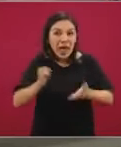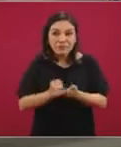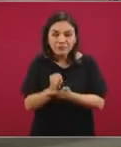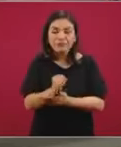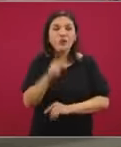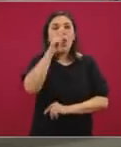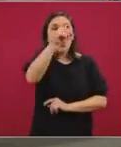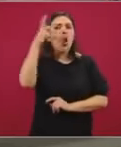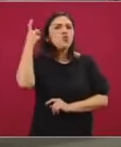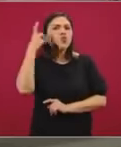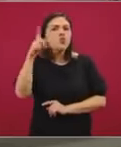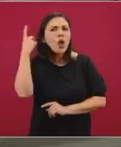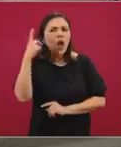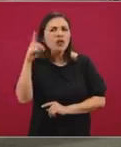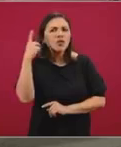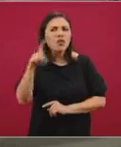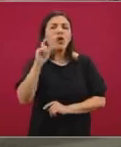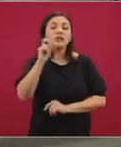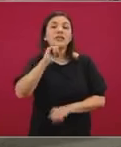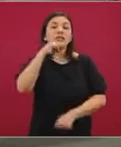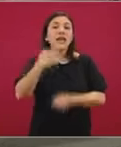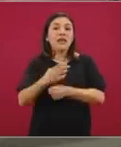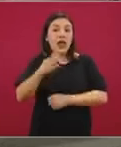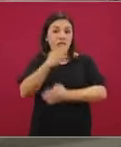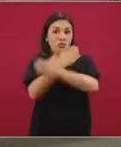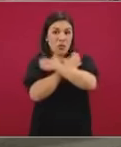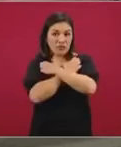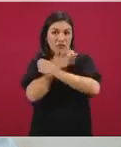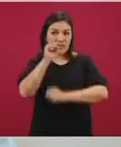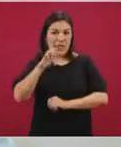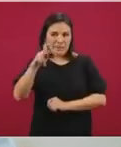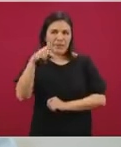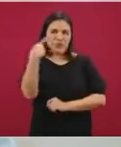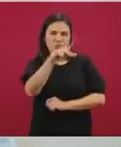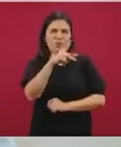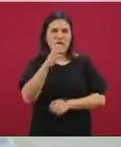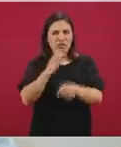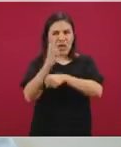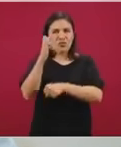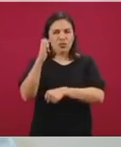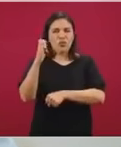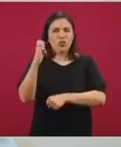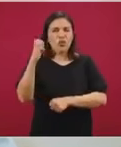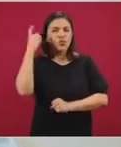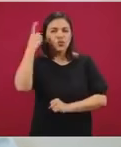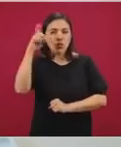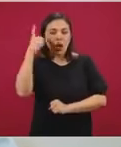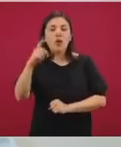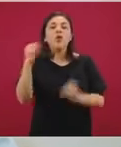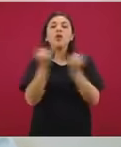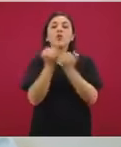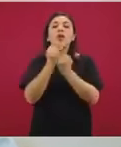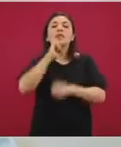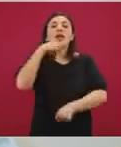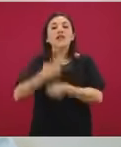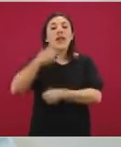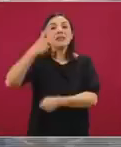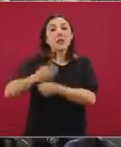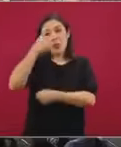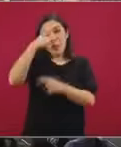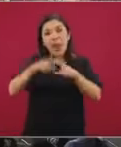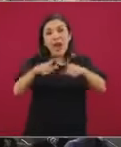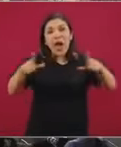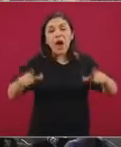caso de Durango, es la Secretaría de Educación del Estado de Durango y en particular la Subsecretaría de Educación para La